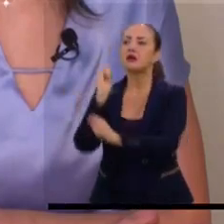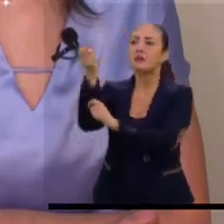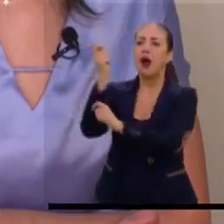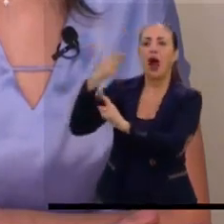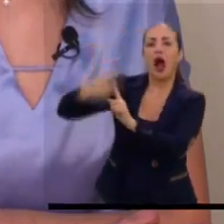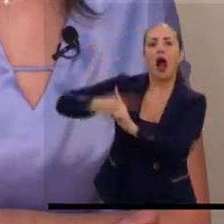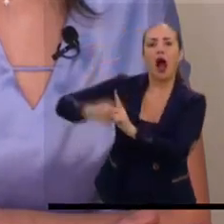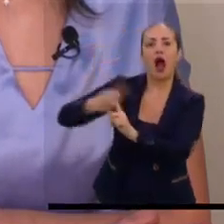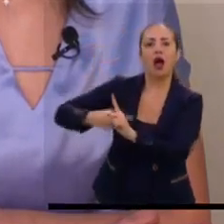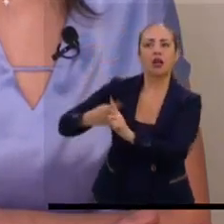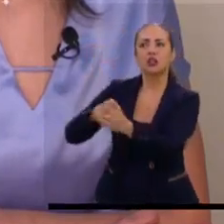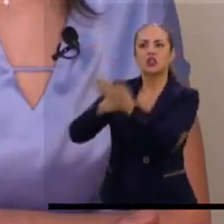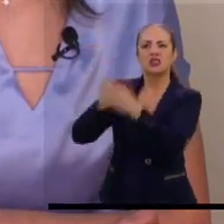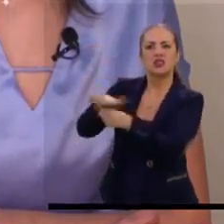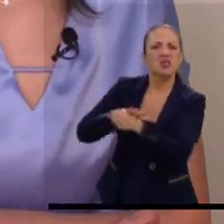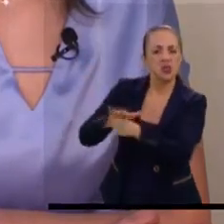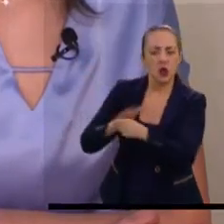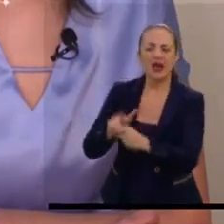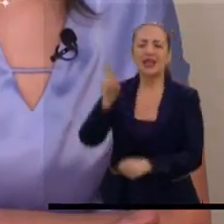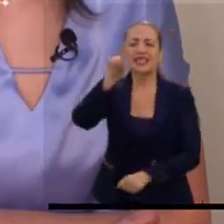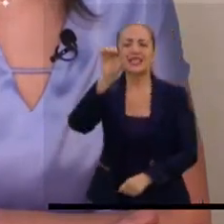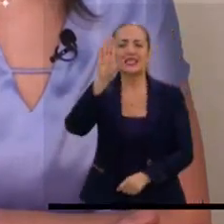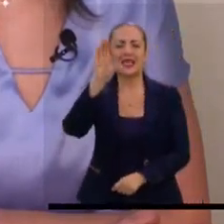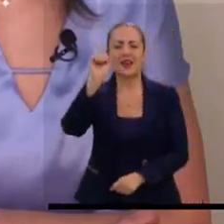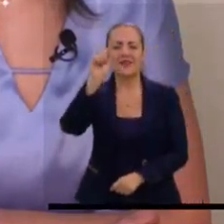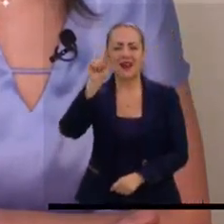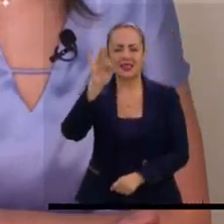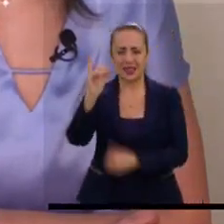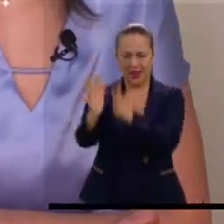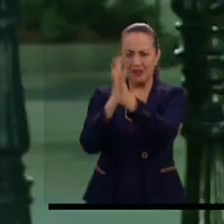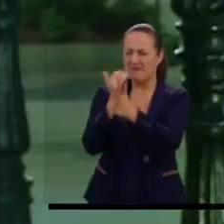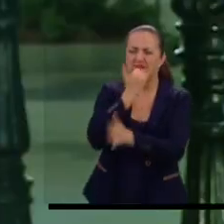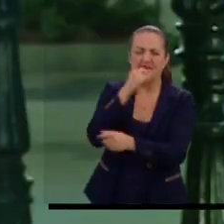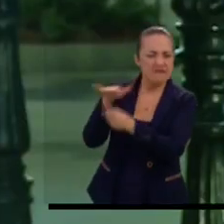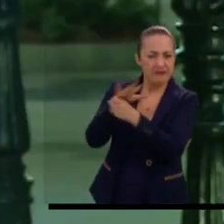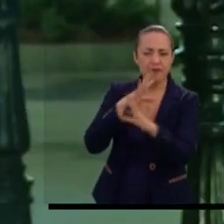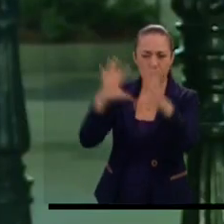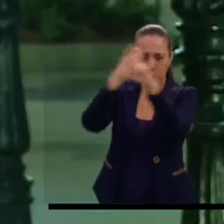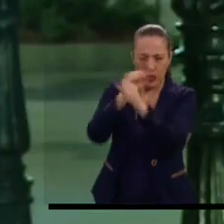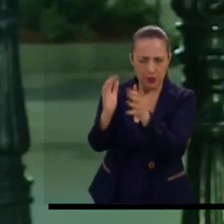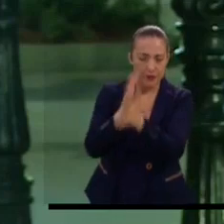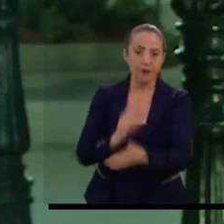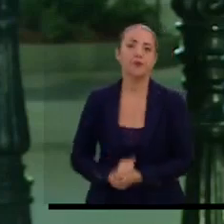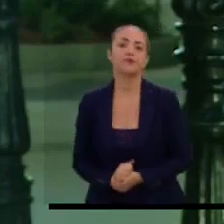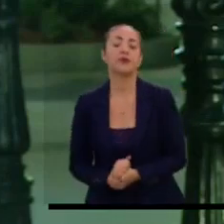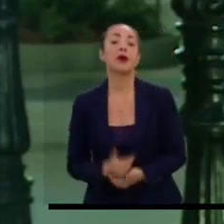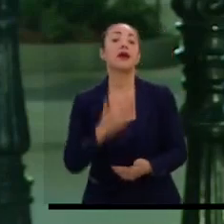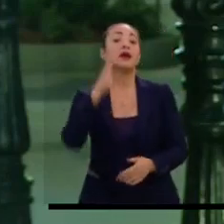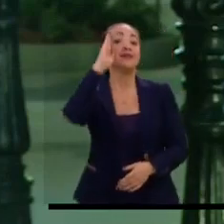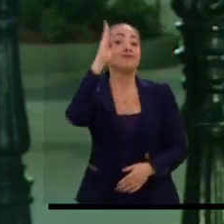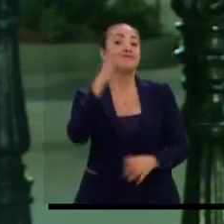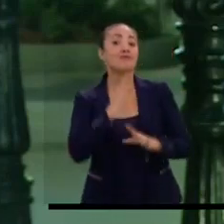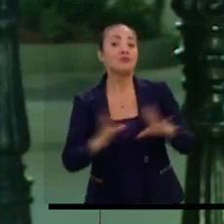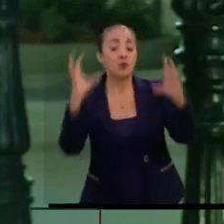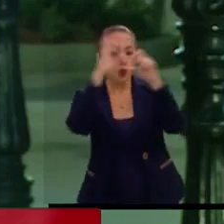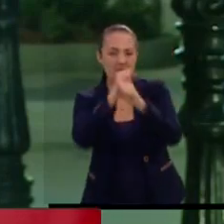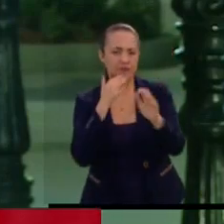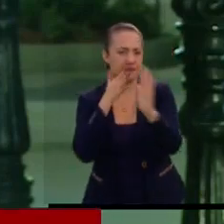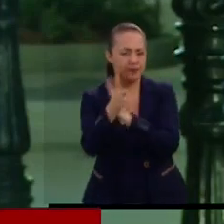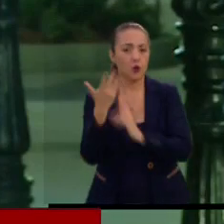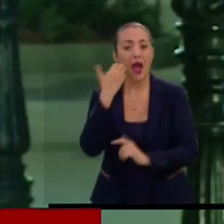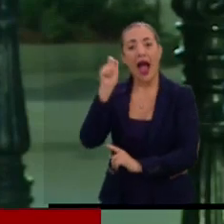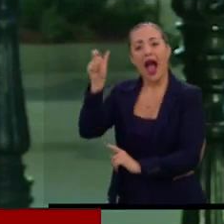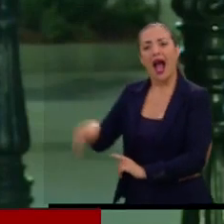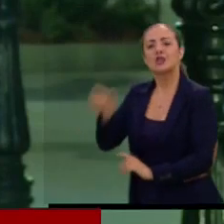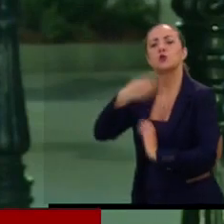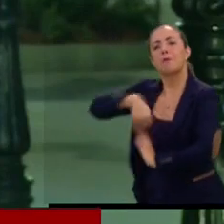arrendamientos. Sebastián Palacio, buenas noches. ¿Cuál es la historia? ¿Qué tal? Buenas noches. Mire, se trata de la historia de una mujer paisa,